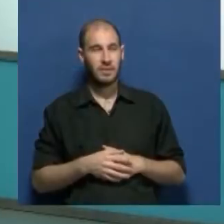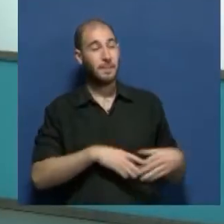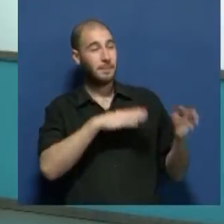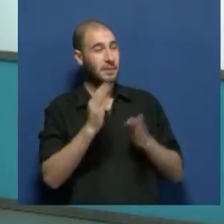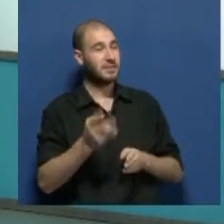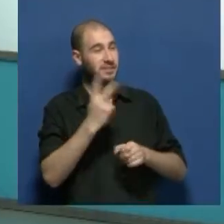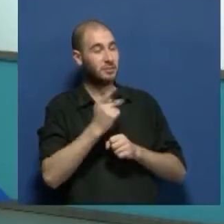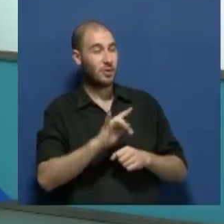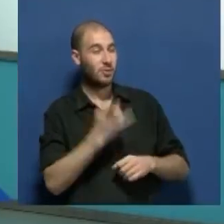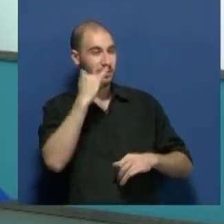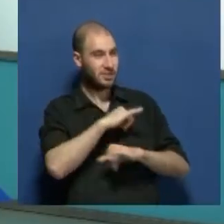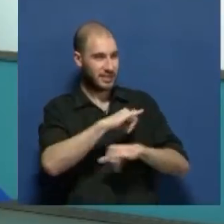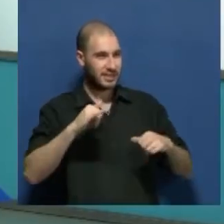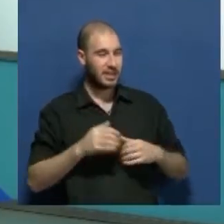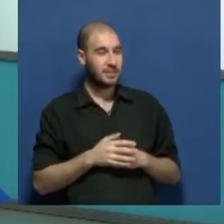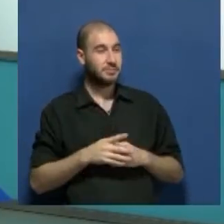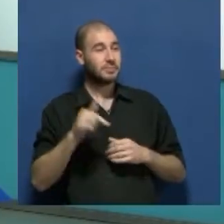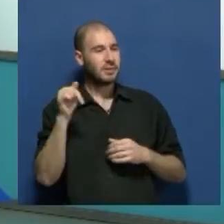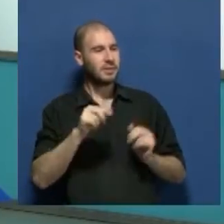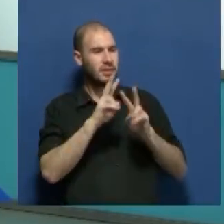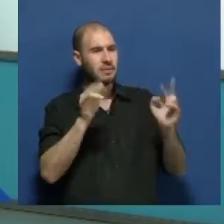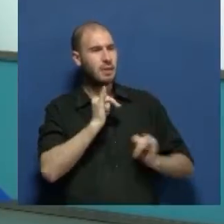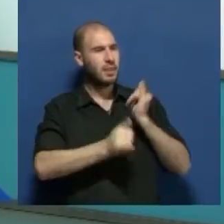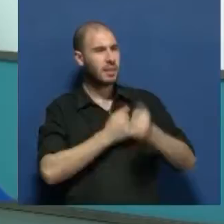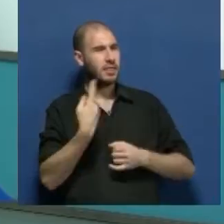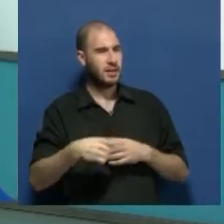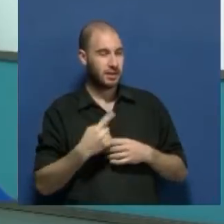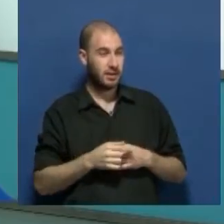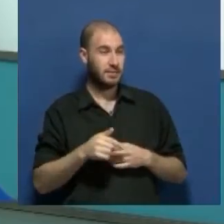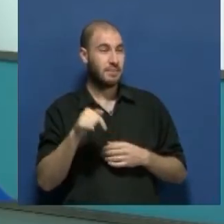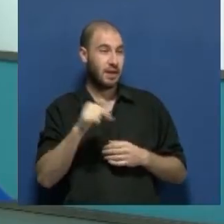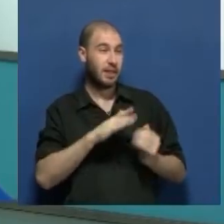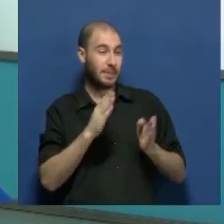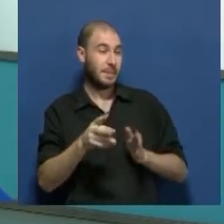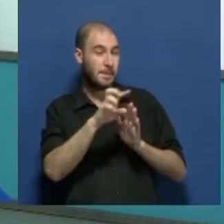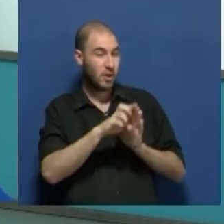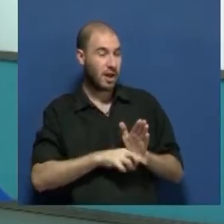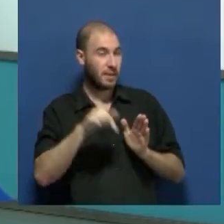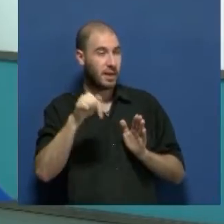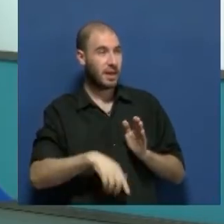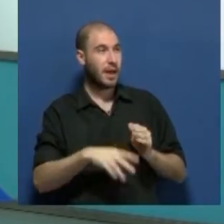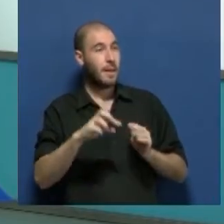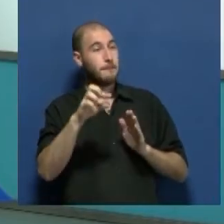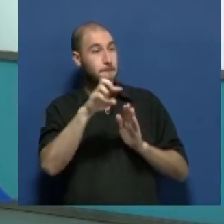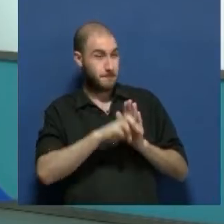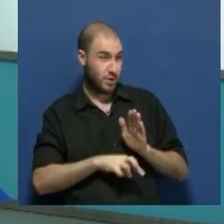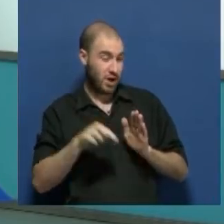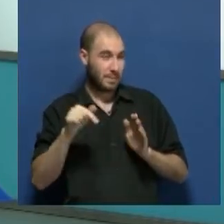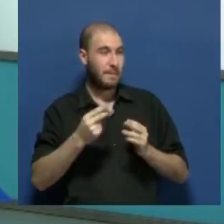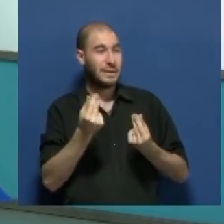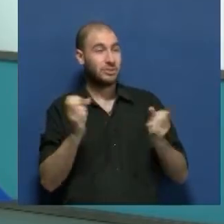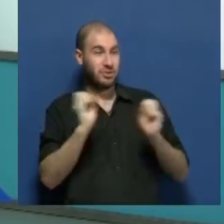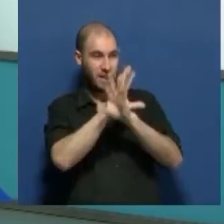Segundo bloque en Unidiversidad Noticias y nos vamos a meter de lleno en esta parte del programa con el programa de